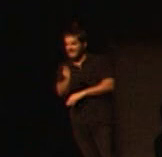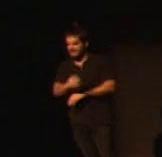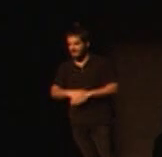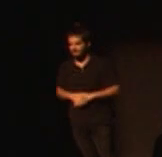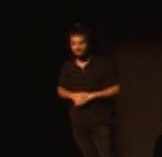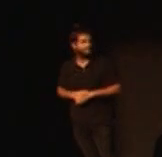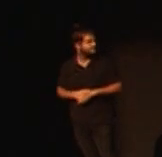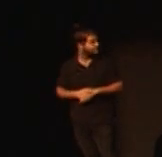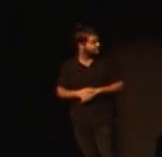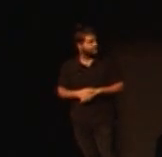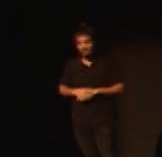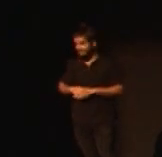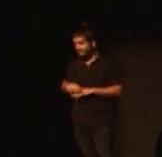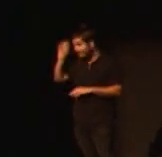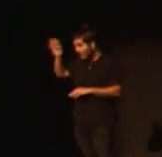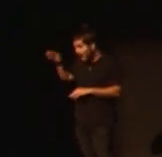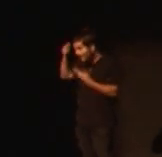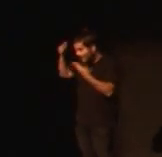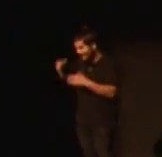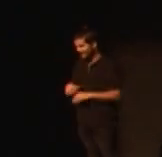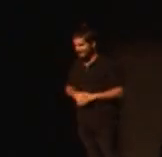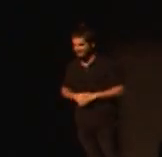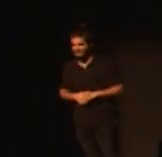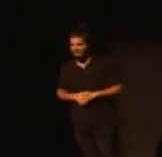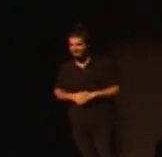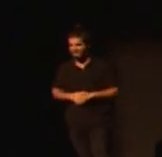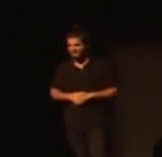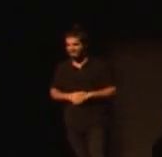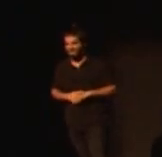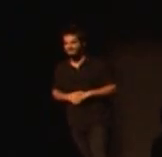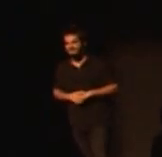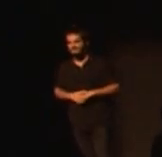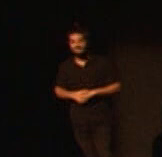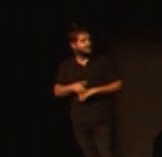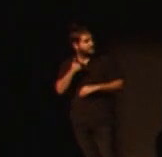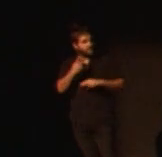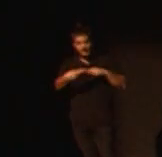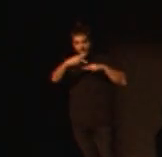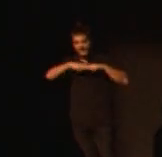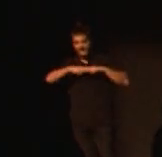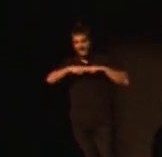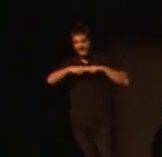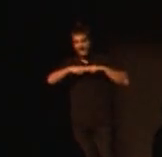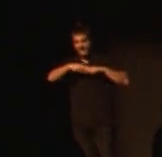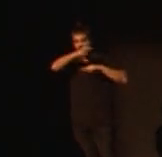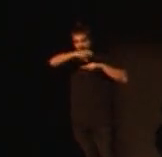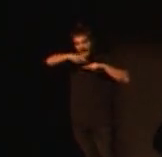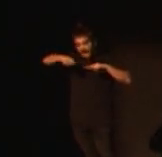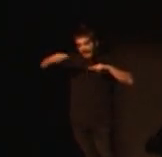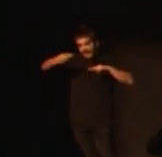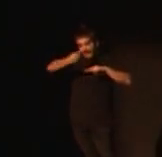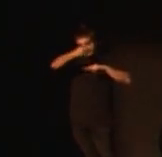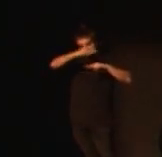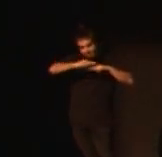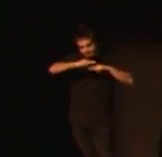Hola. Hola. Enhorabuena. Mira, tú eres de marinera, yo soy de bicicleta. O sea, es venir y a